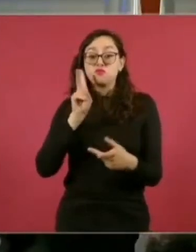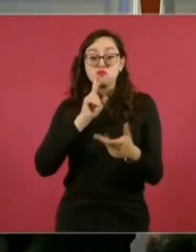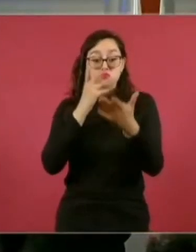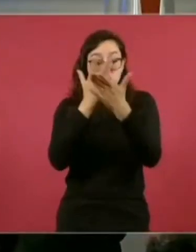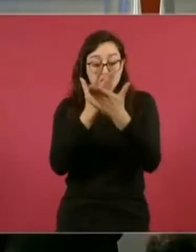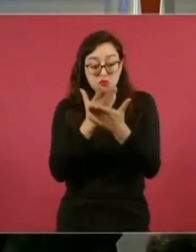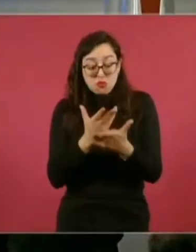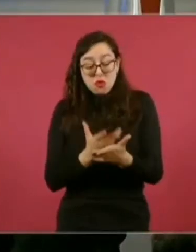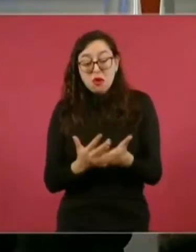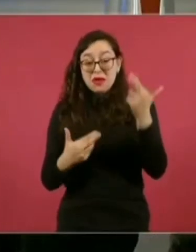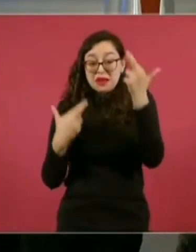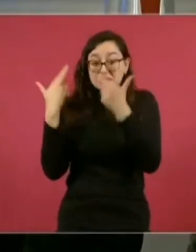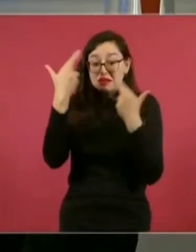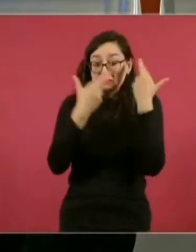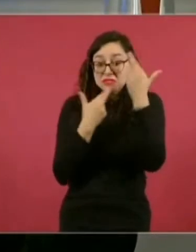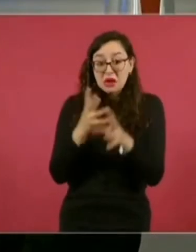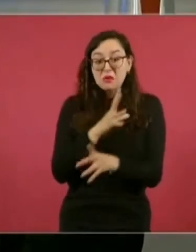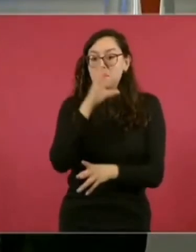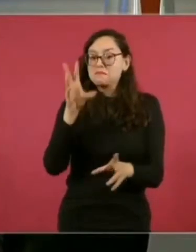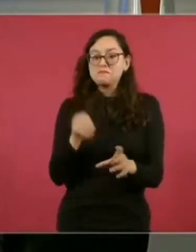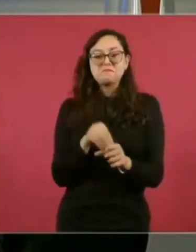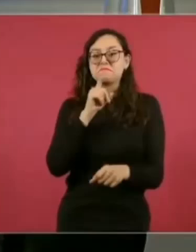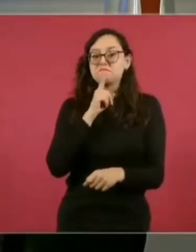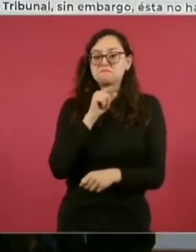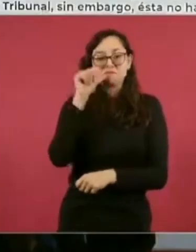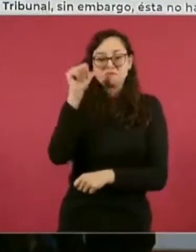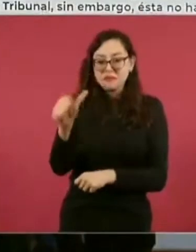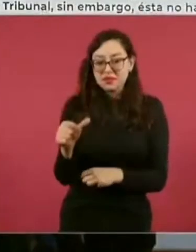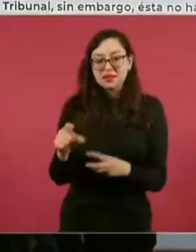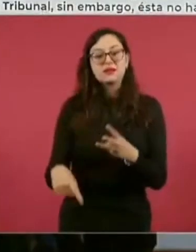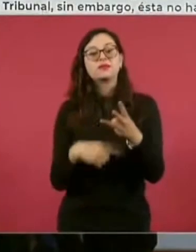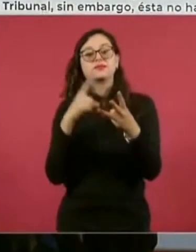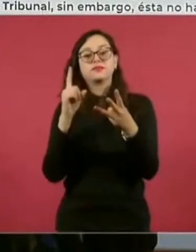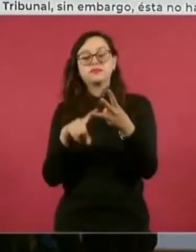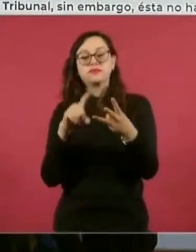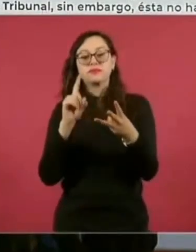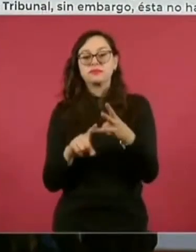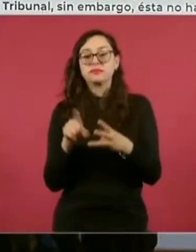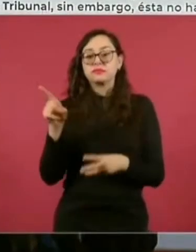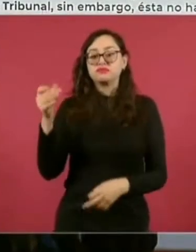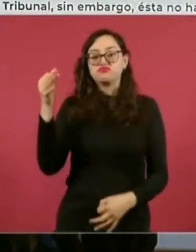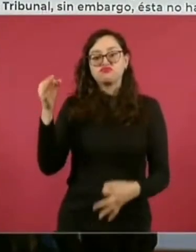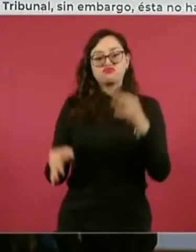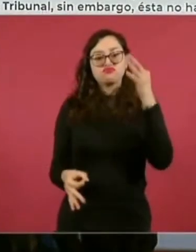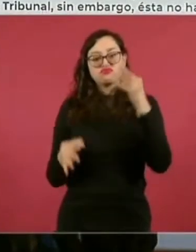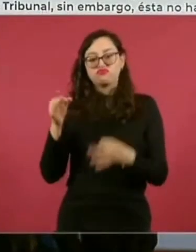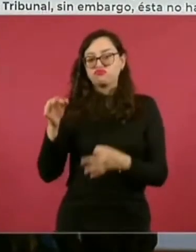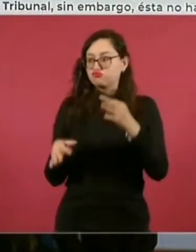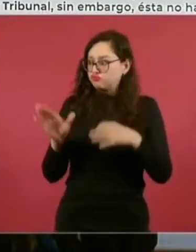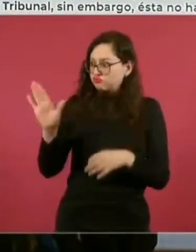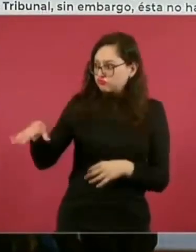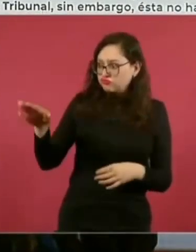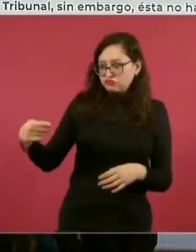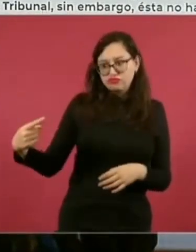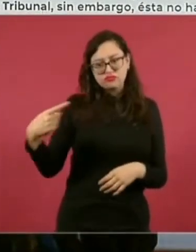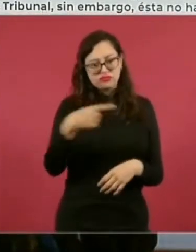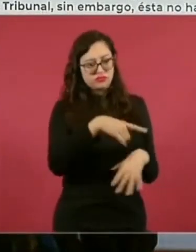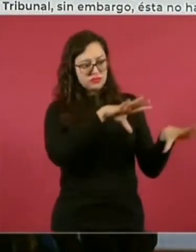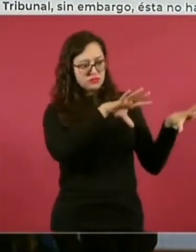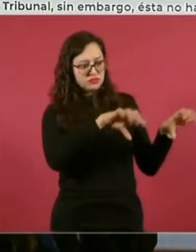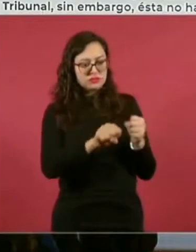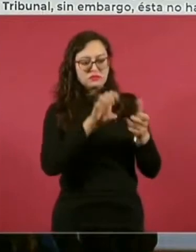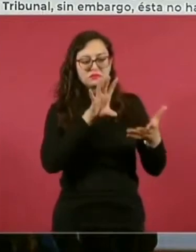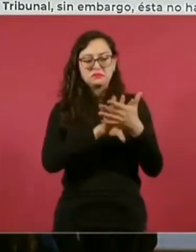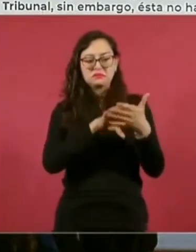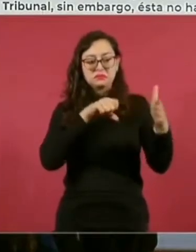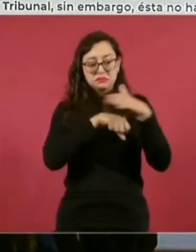que presentó el Ministerio Público. 3, el tribunal negó la solicitud de captura en contra de